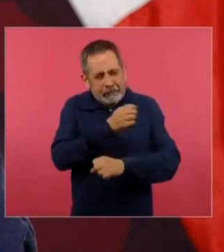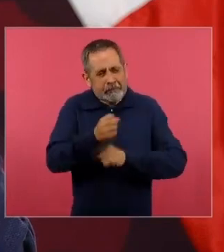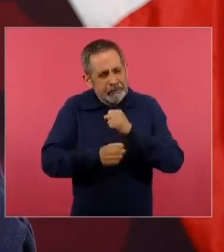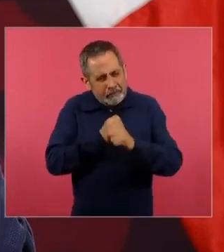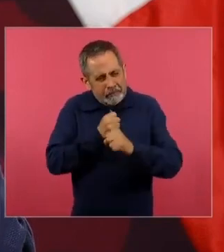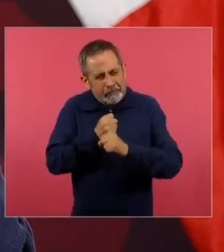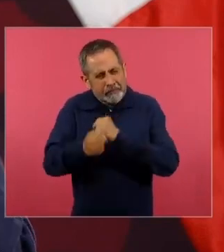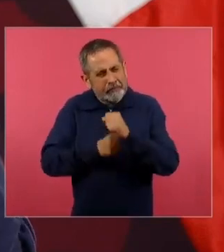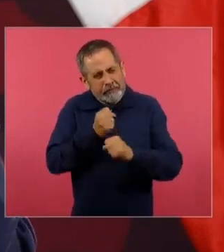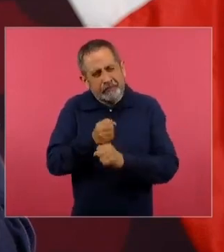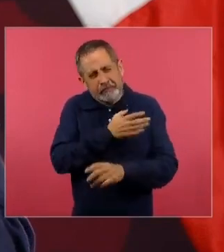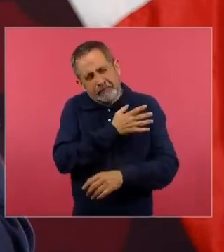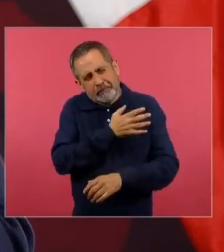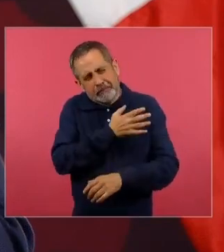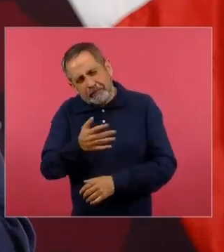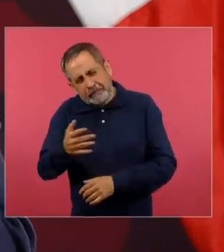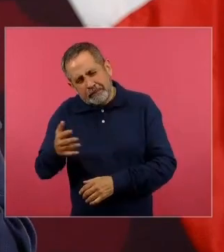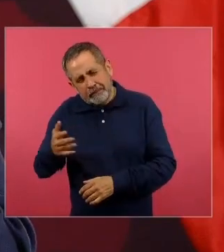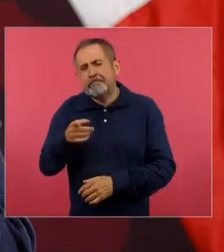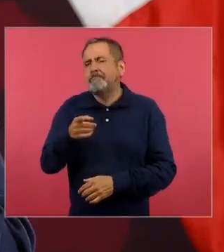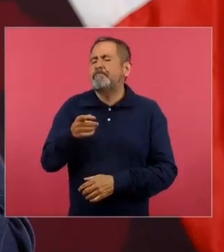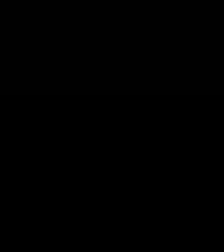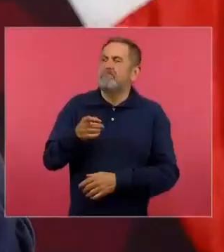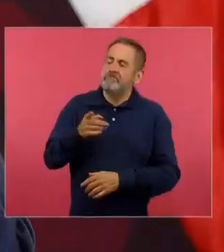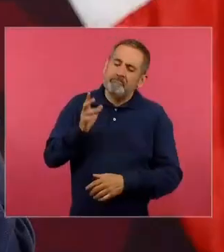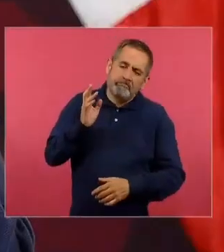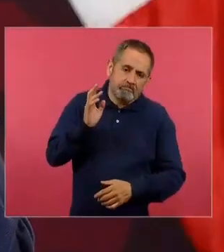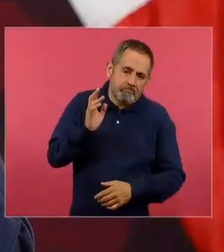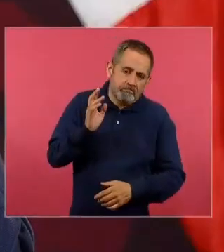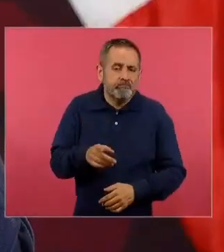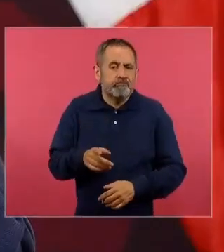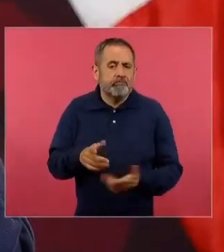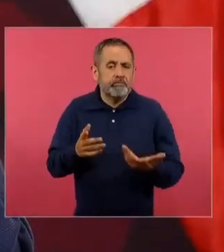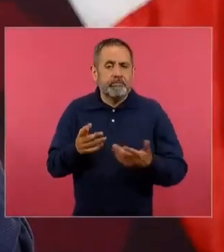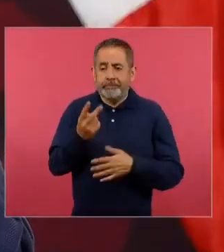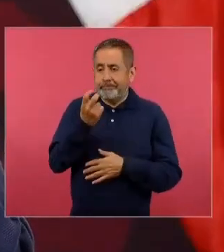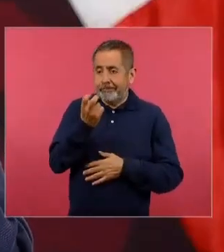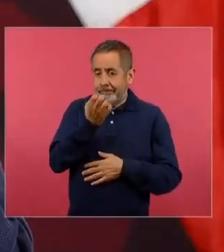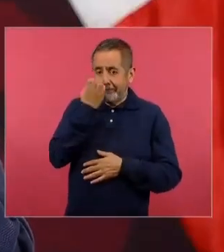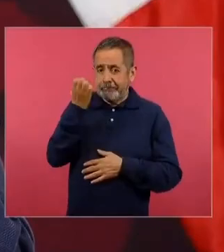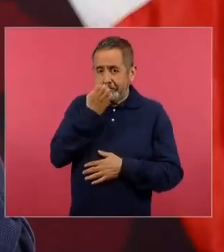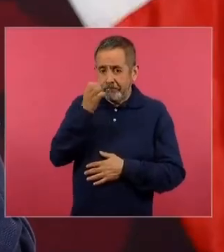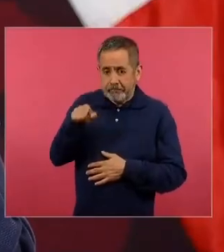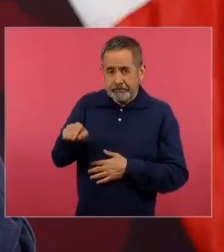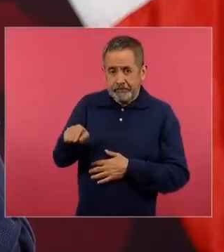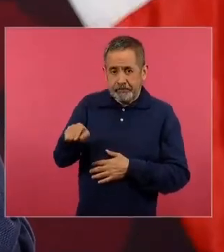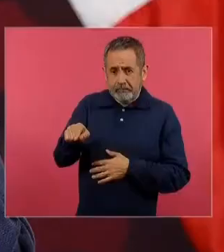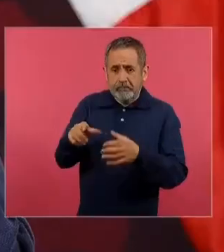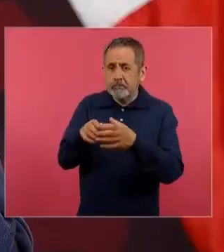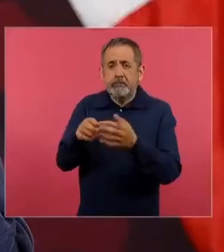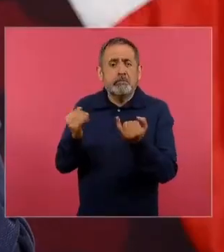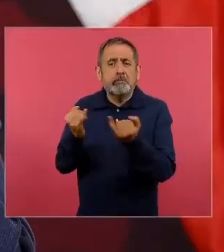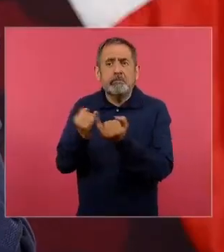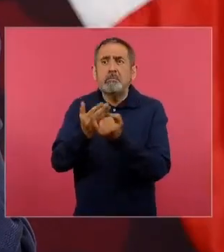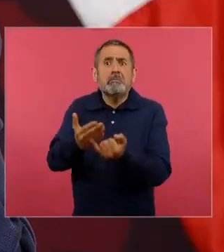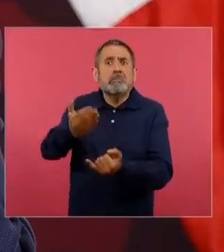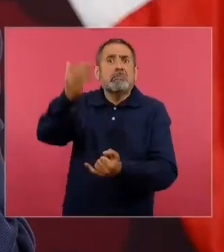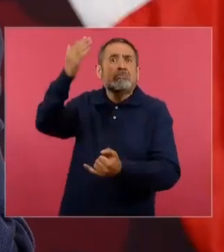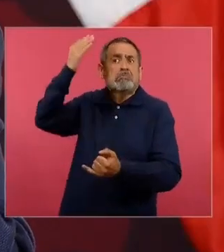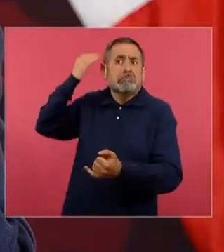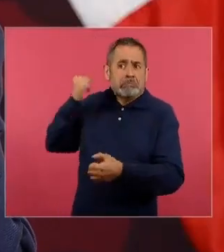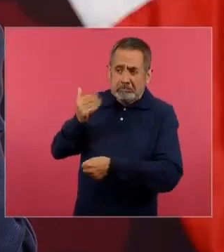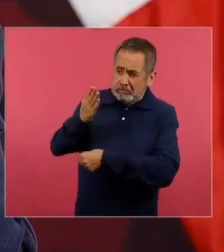se expresaron de alguna forma en que nuestra escuela sigue siendo la escuela de nuestros bisabuelos, de